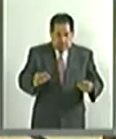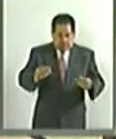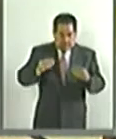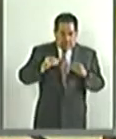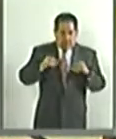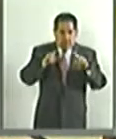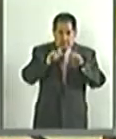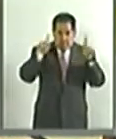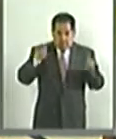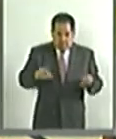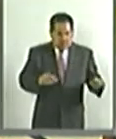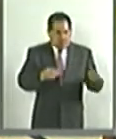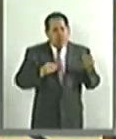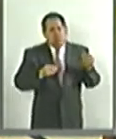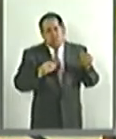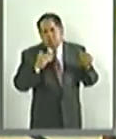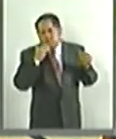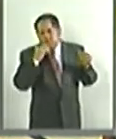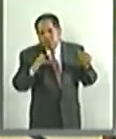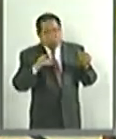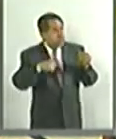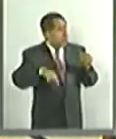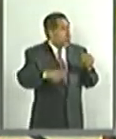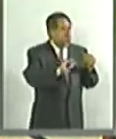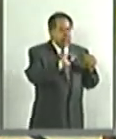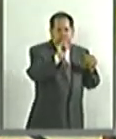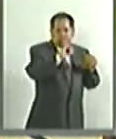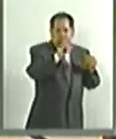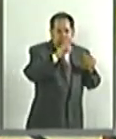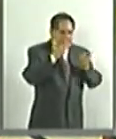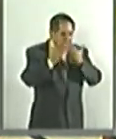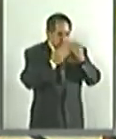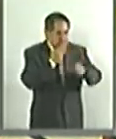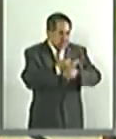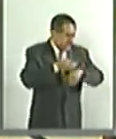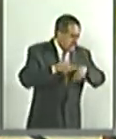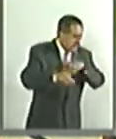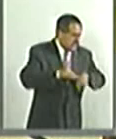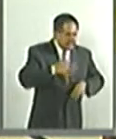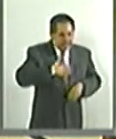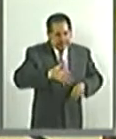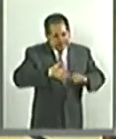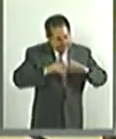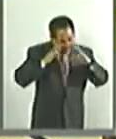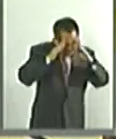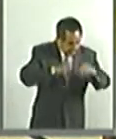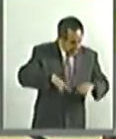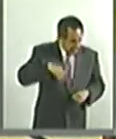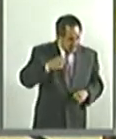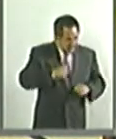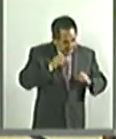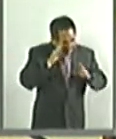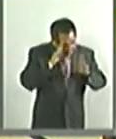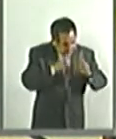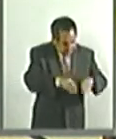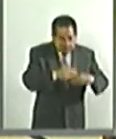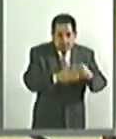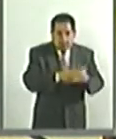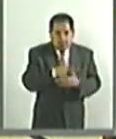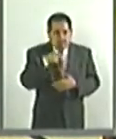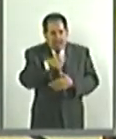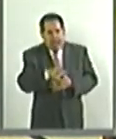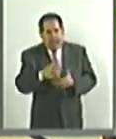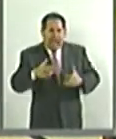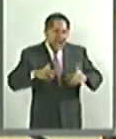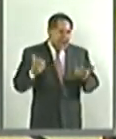reconocimiento a nombre de todos nuestros académicos y estudiantes que empeñaron sus esfuerzos en la consecución